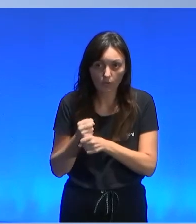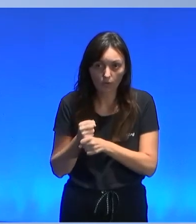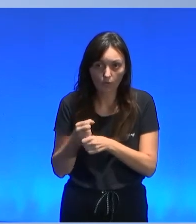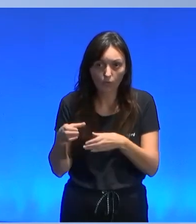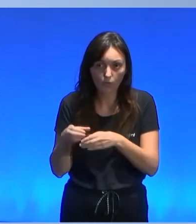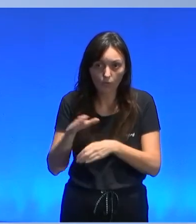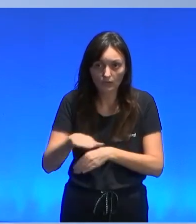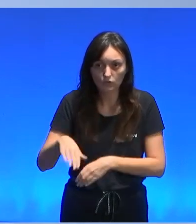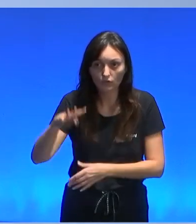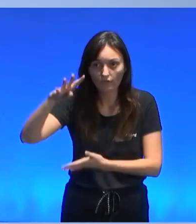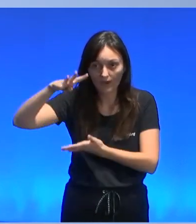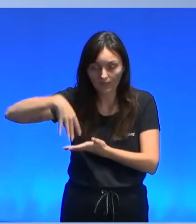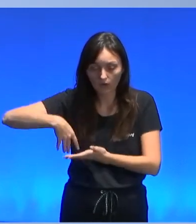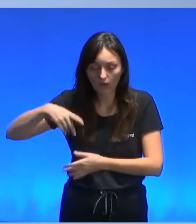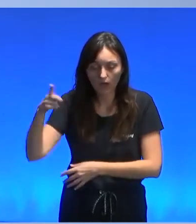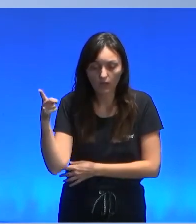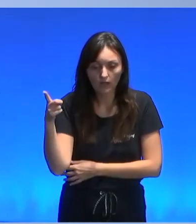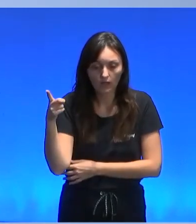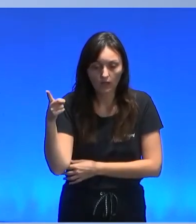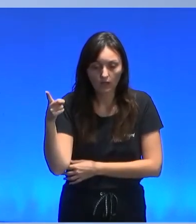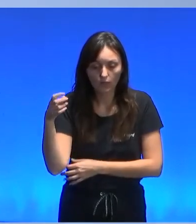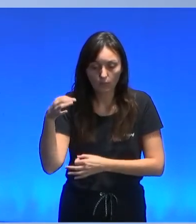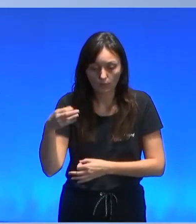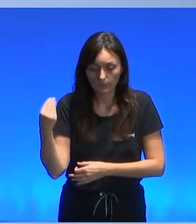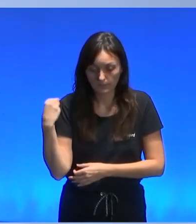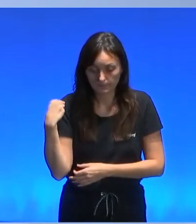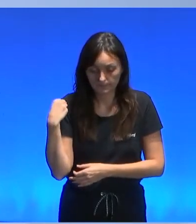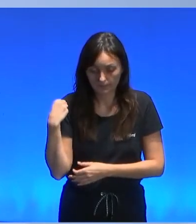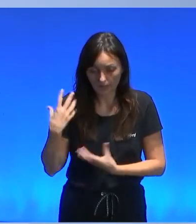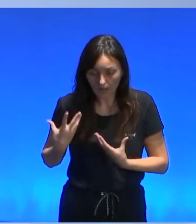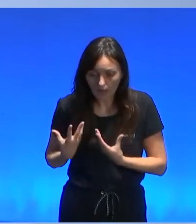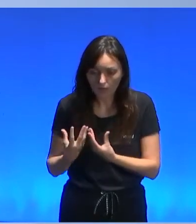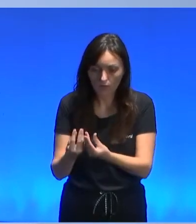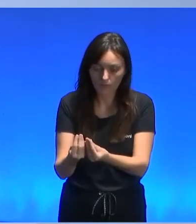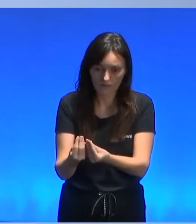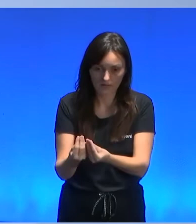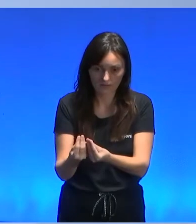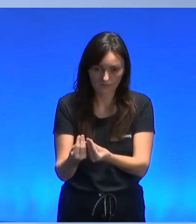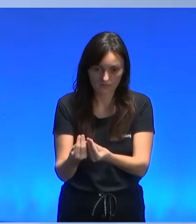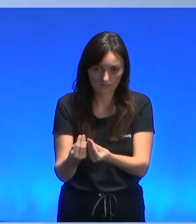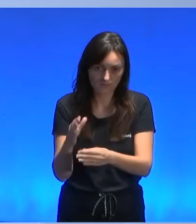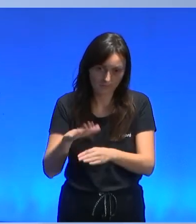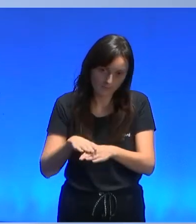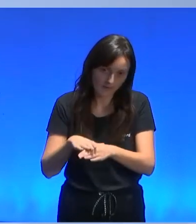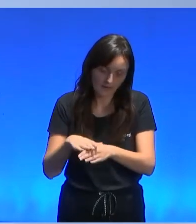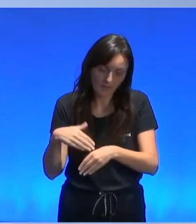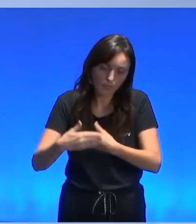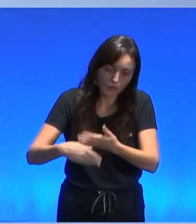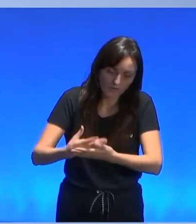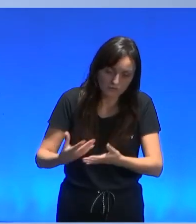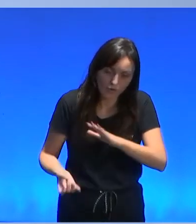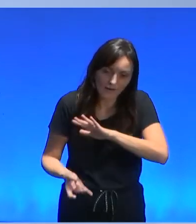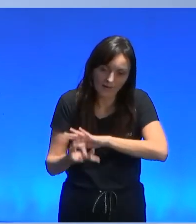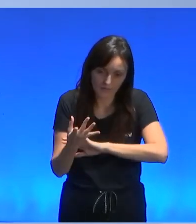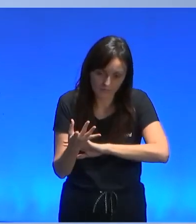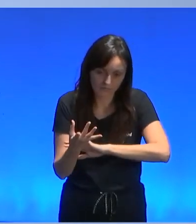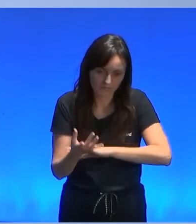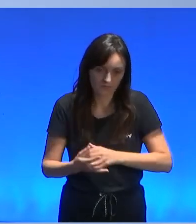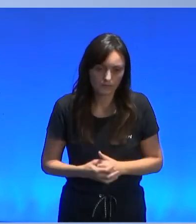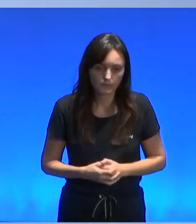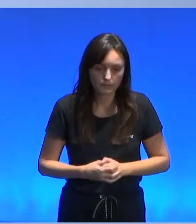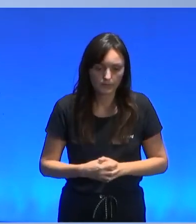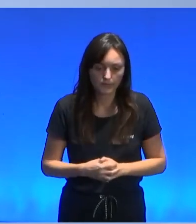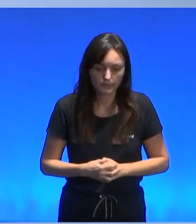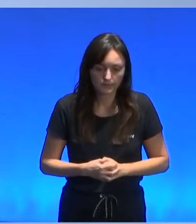Barcelona porque me pidieron de acompañarlo en su creación. Y recuerdo, por ejemplo,